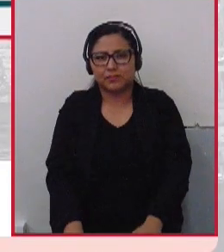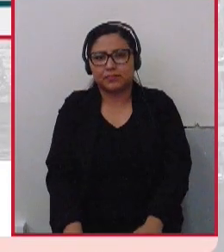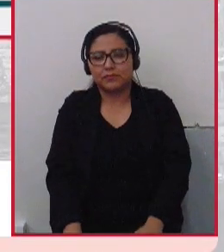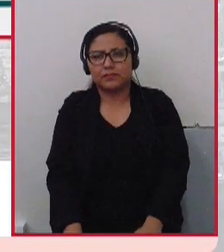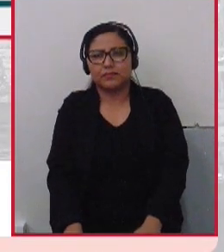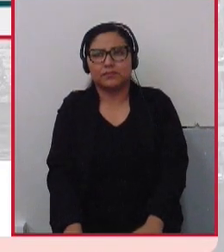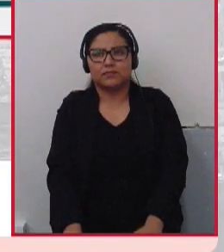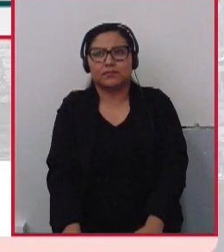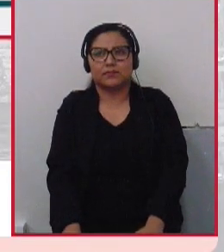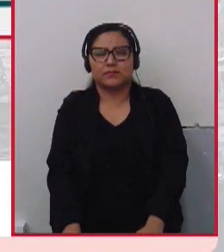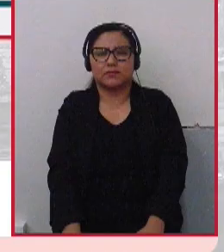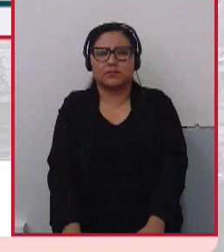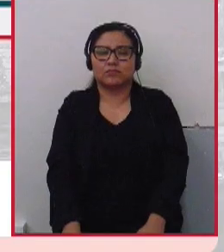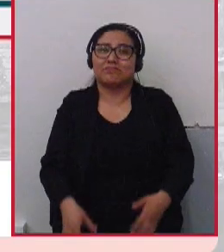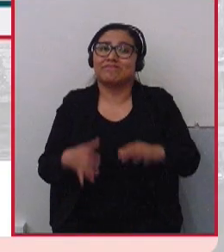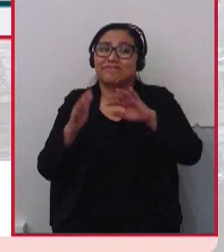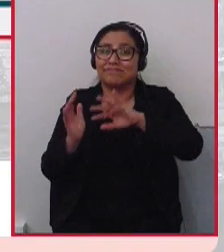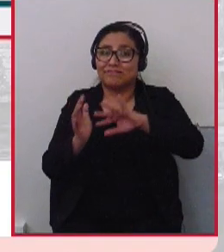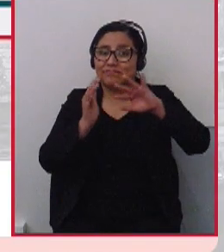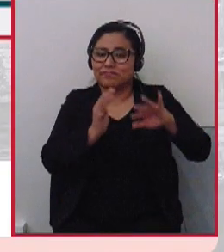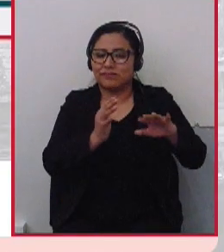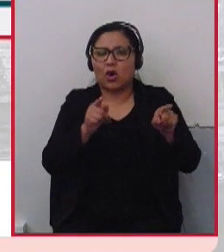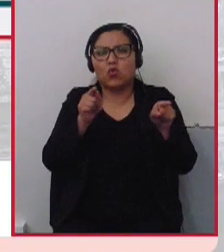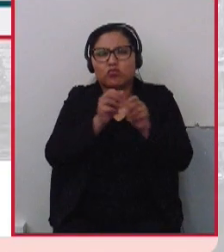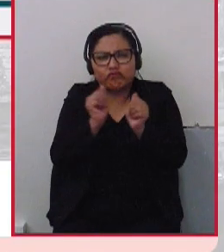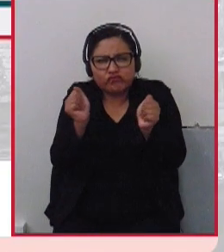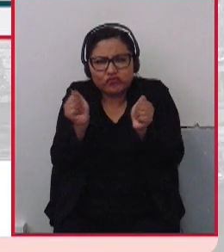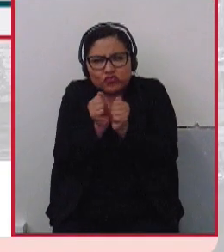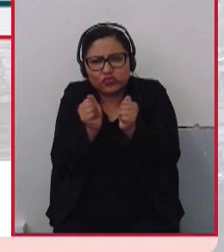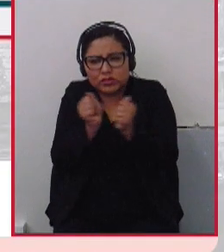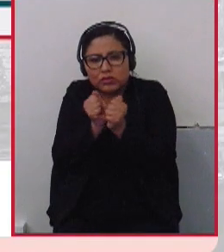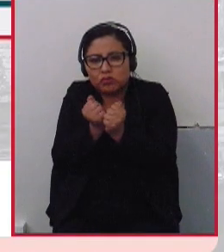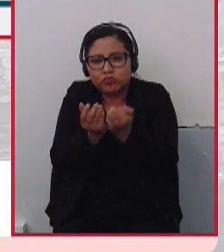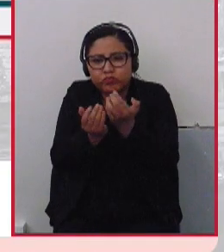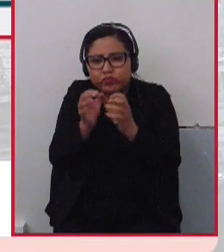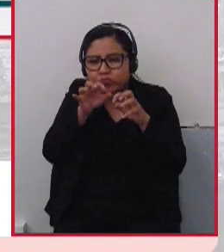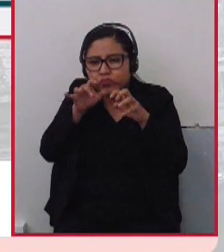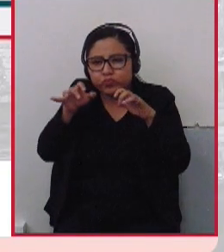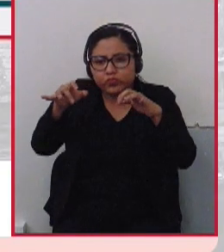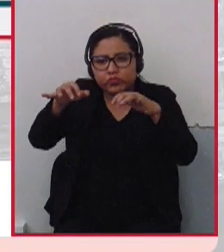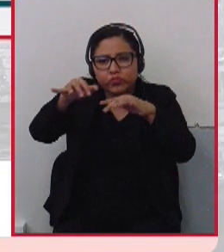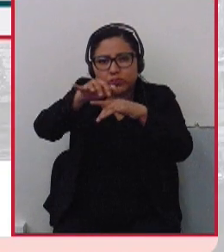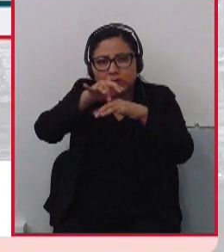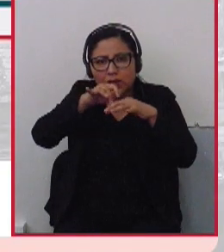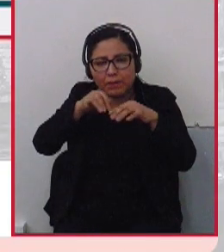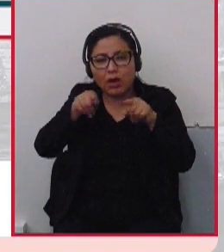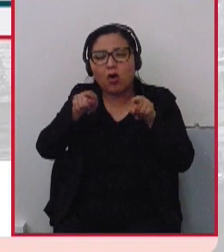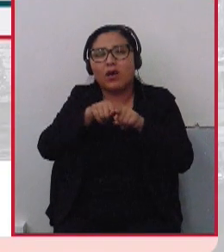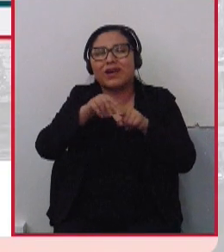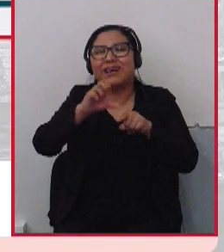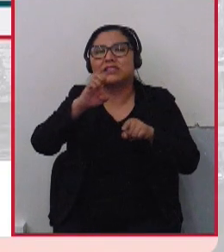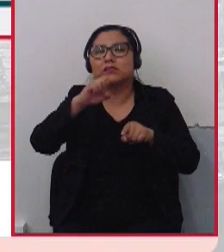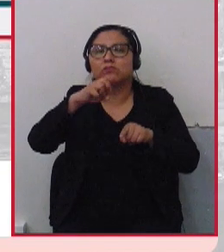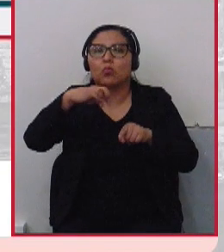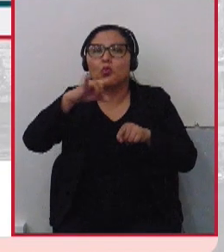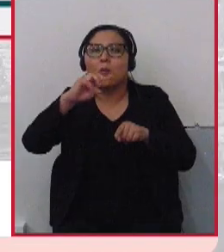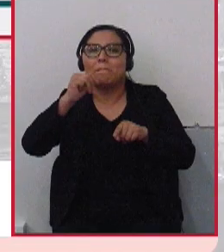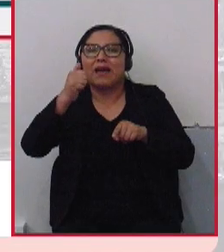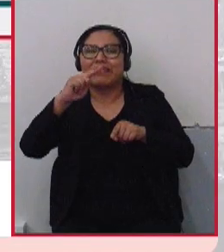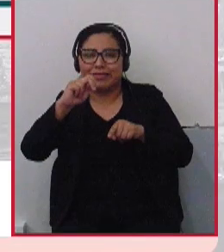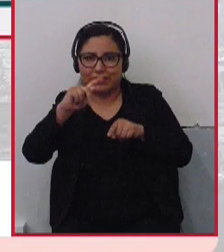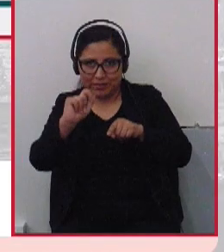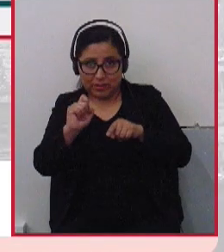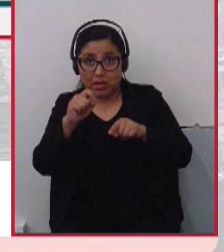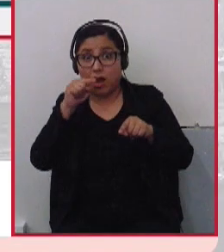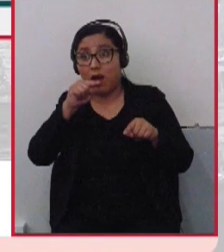Bien, la concentración del espumante también es una variable importante, y la dosis del colector. En